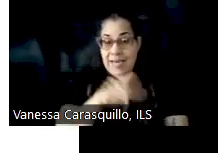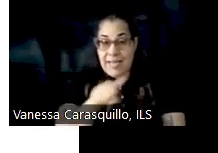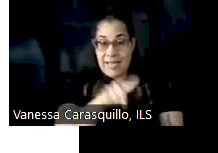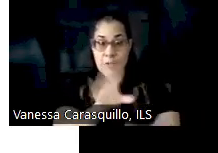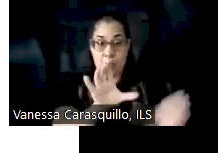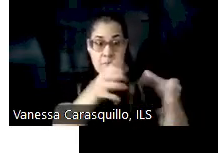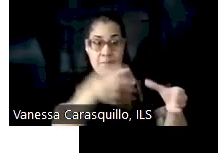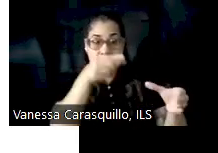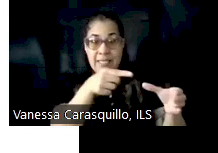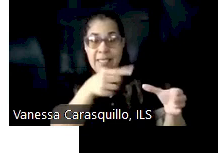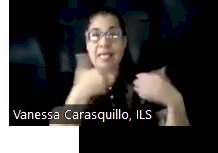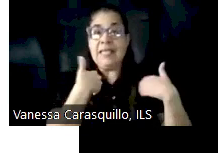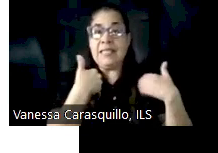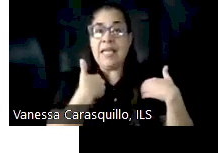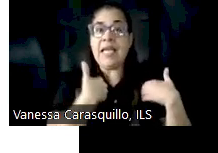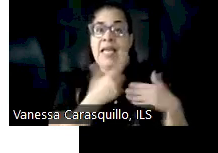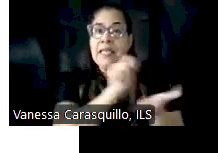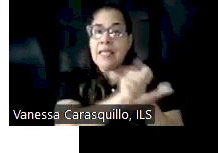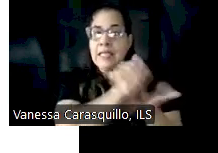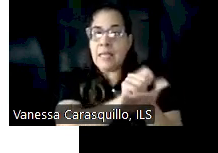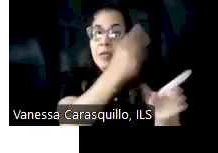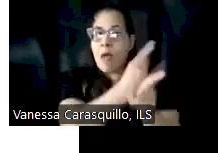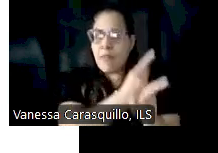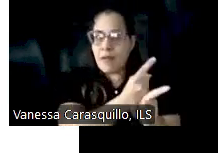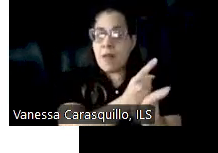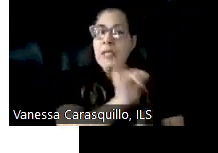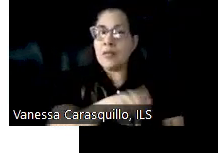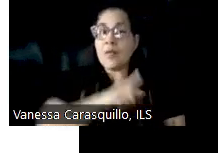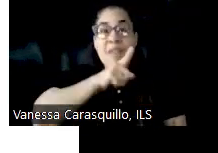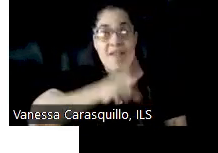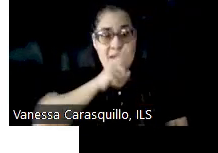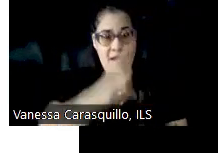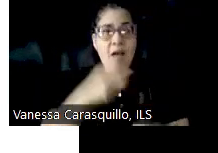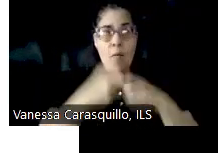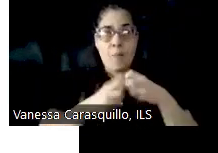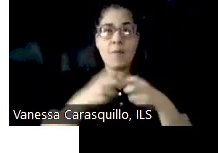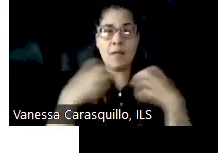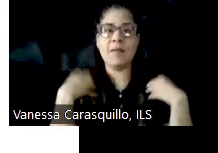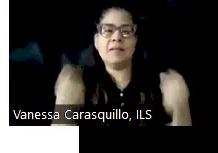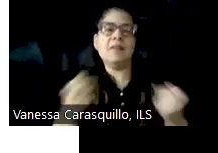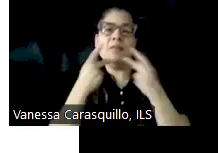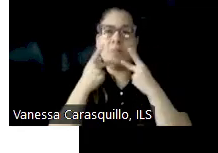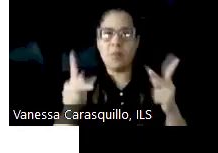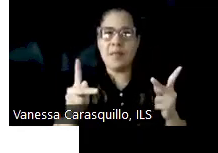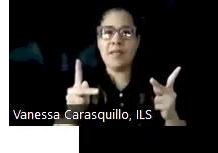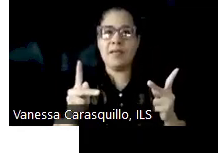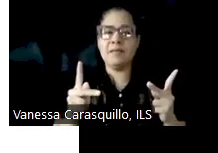adecuado. Así que esto verdaderamente es un problema de salud pública que amerita